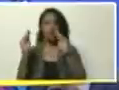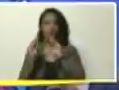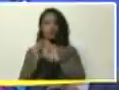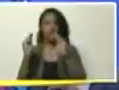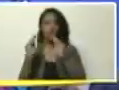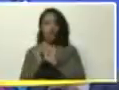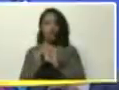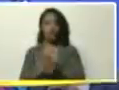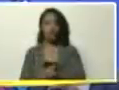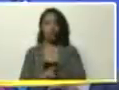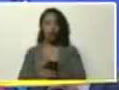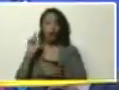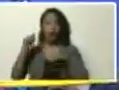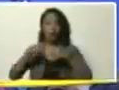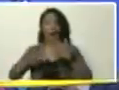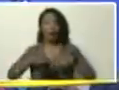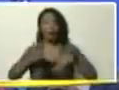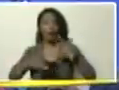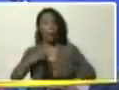Este es un acto protocolar.